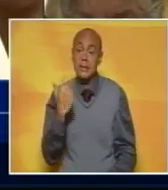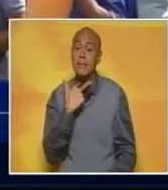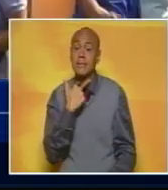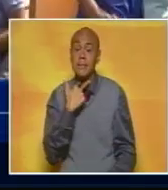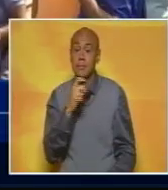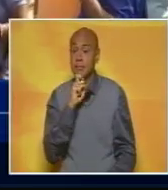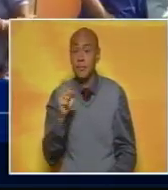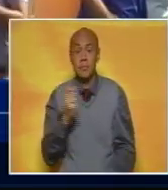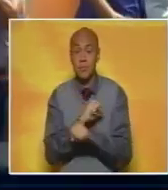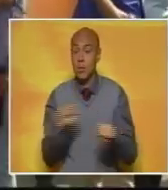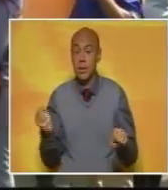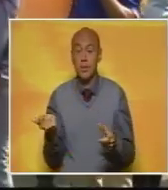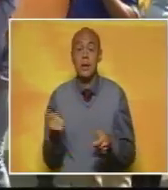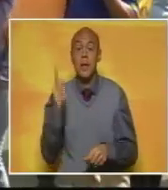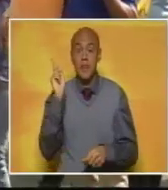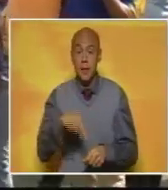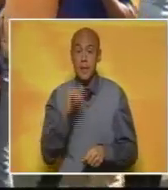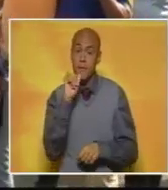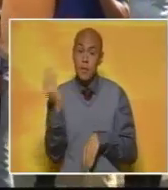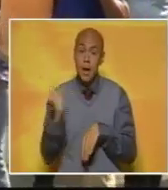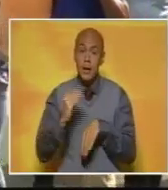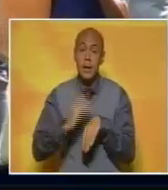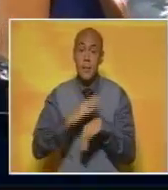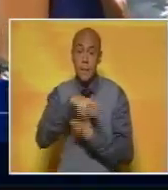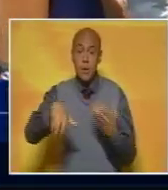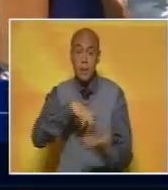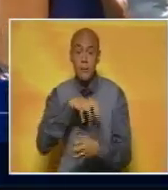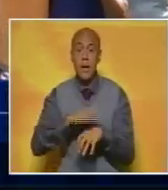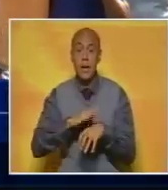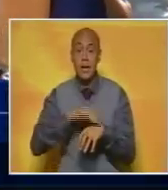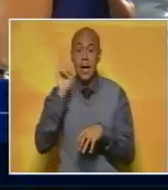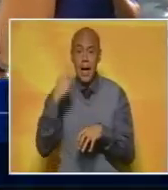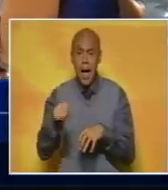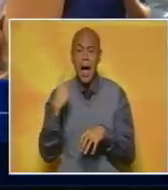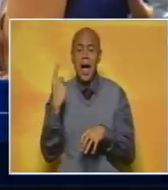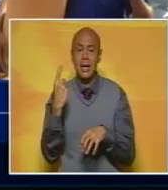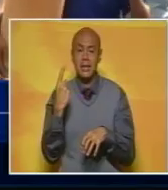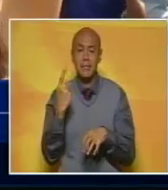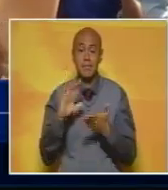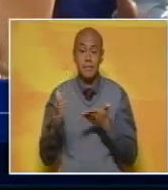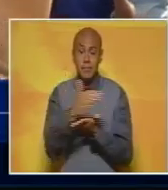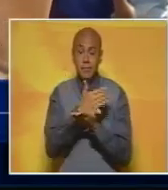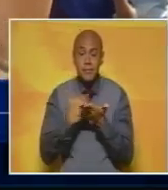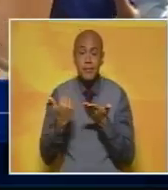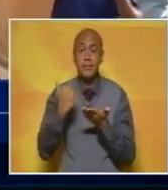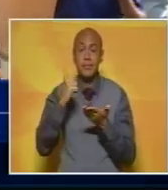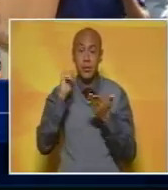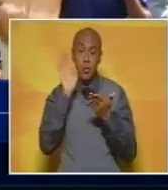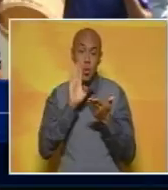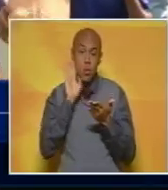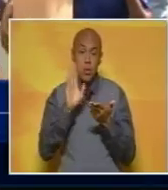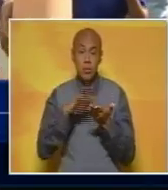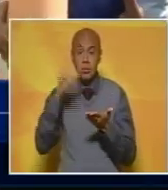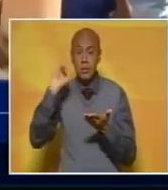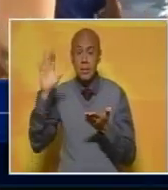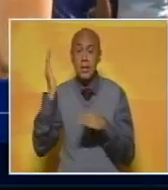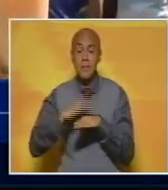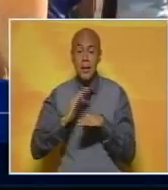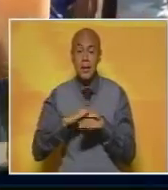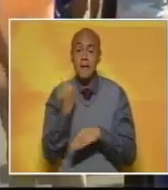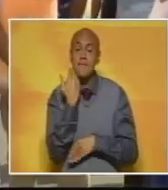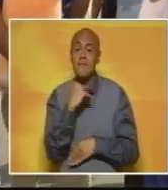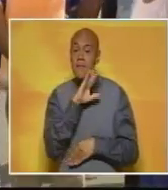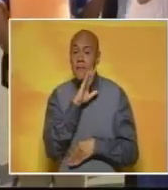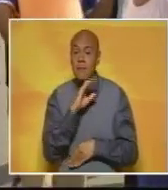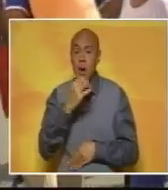cubrir. También denunciaron que otro de los problemas que los afecta es la falla en la recolección de desechos sólidos, por lo que aseguran que se han desatado